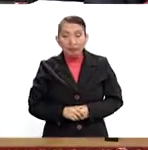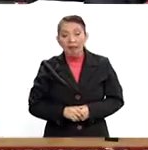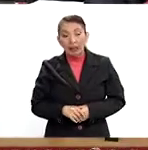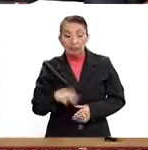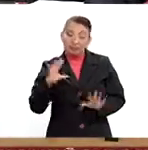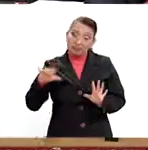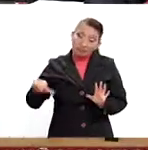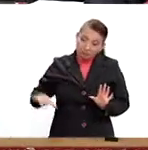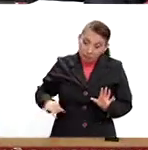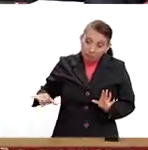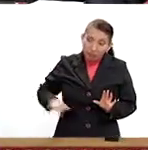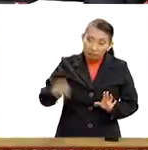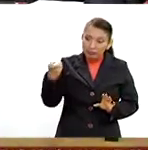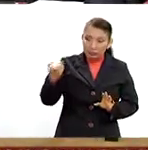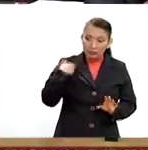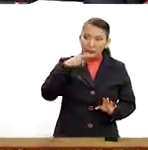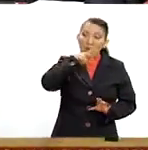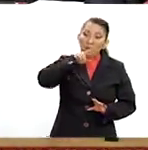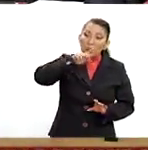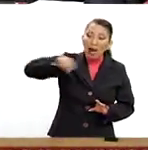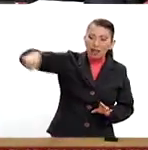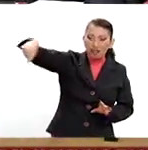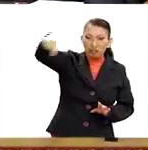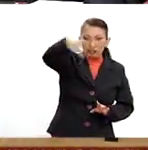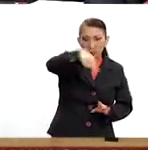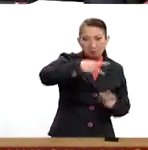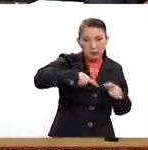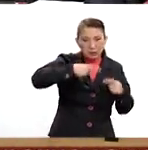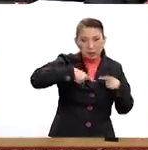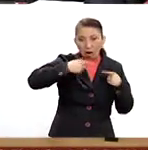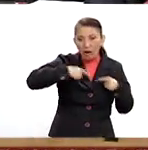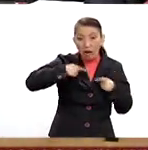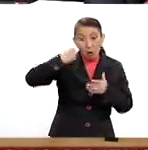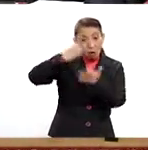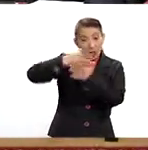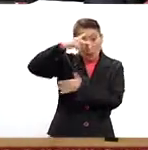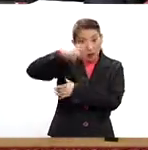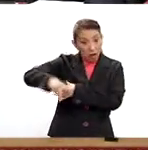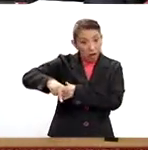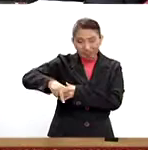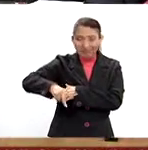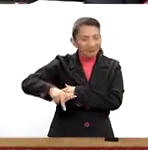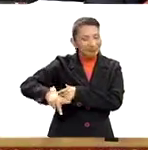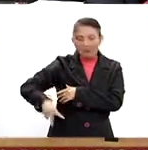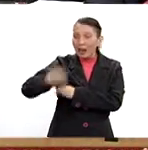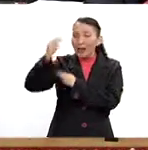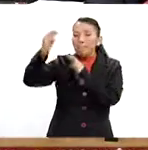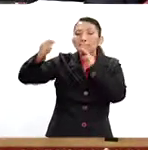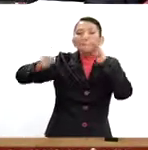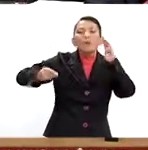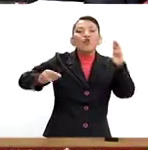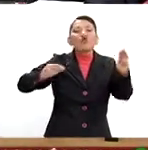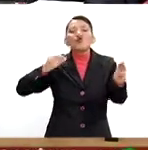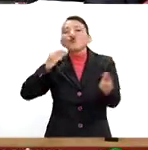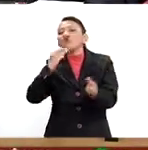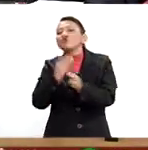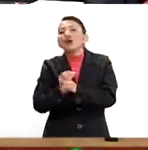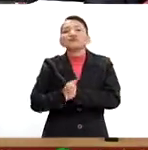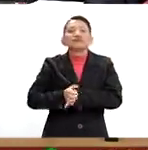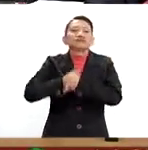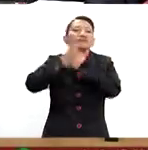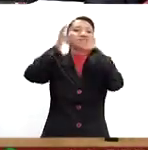es que nuevamente estos niveles de preocupación pues no son privativos de nuestro país. Claro. ¿No? O sea, somos mucho